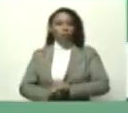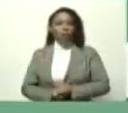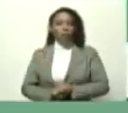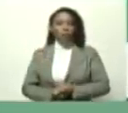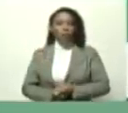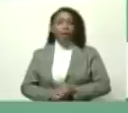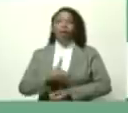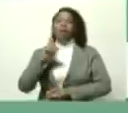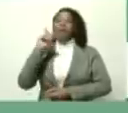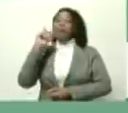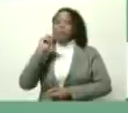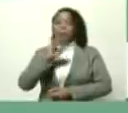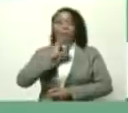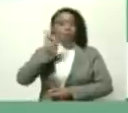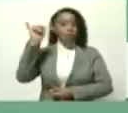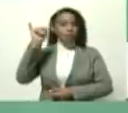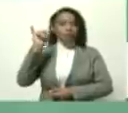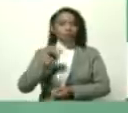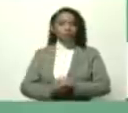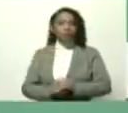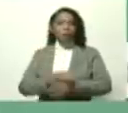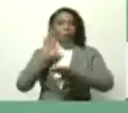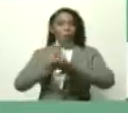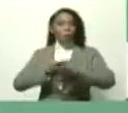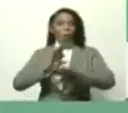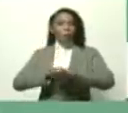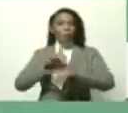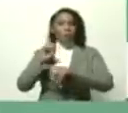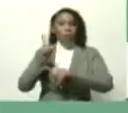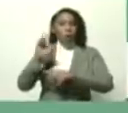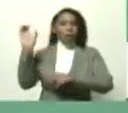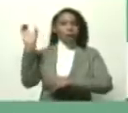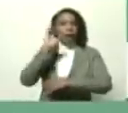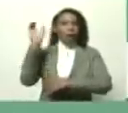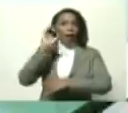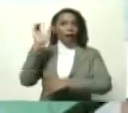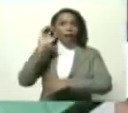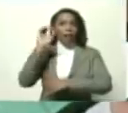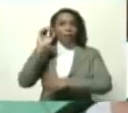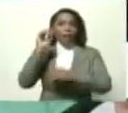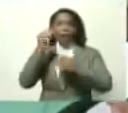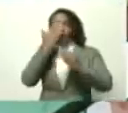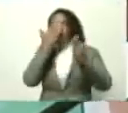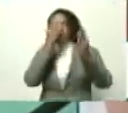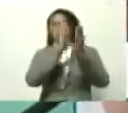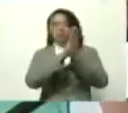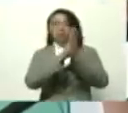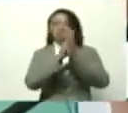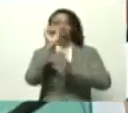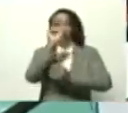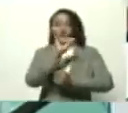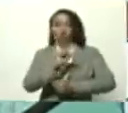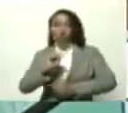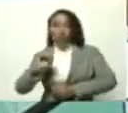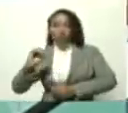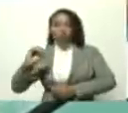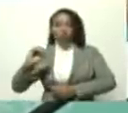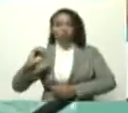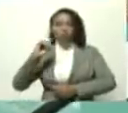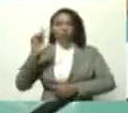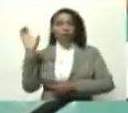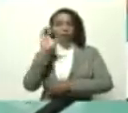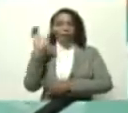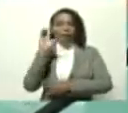Y también denunciamos que lo que ocurría en Caracas, en la fachada suroeste, en las montañas suroeste de la ciudad